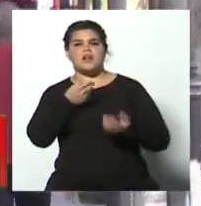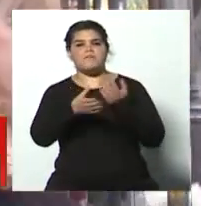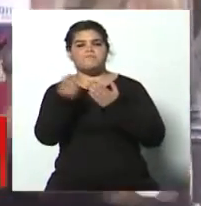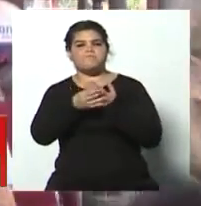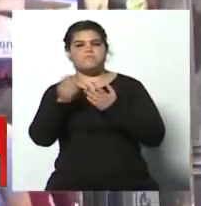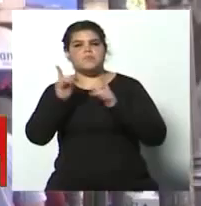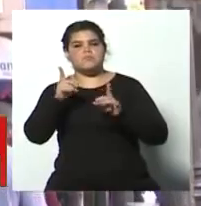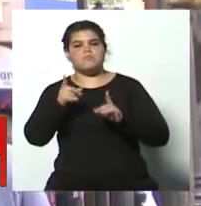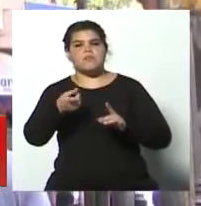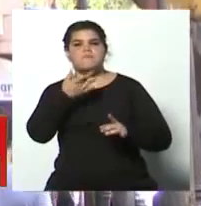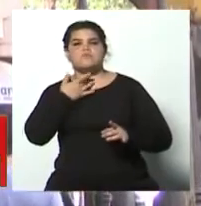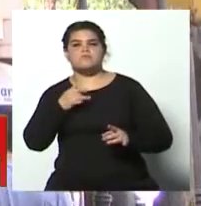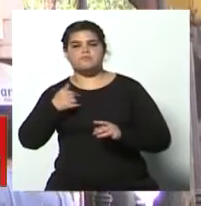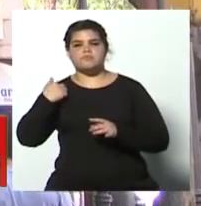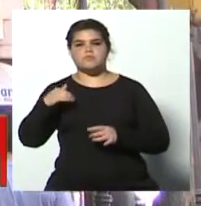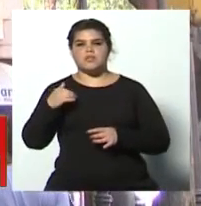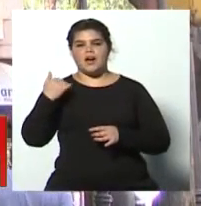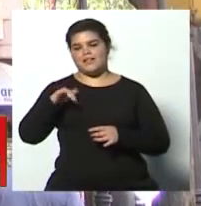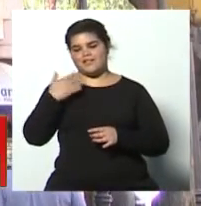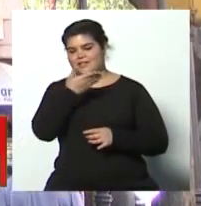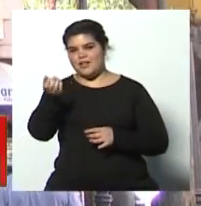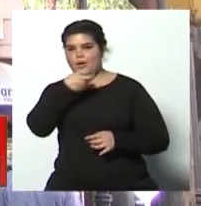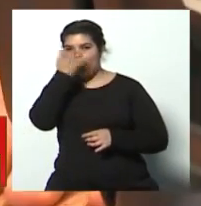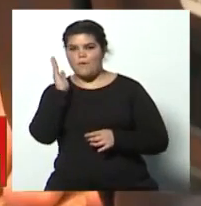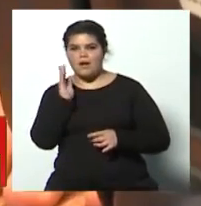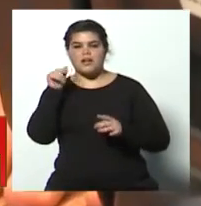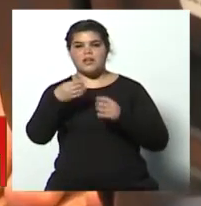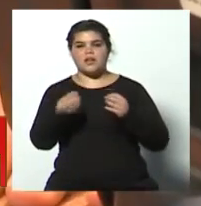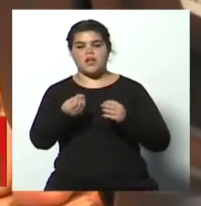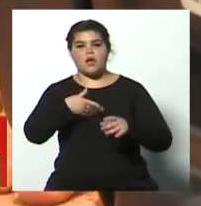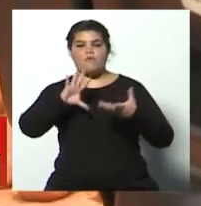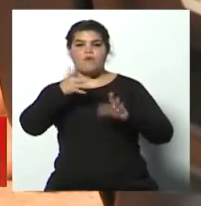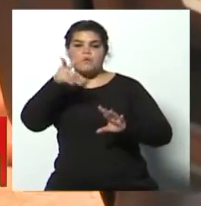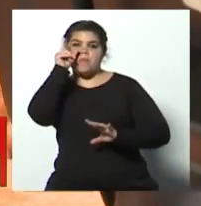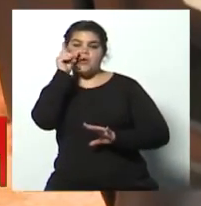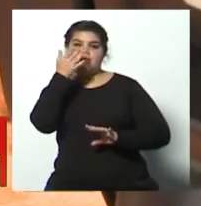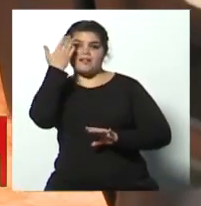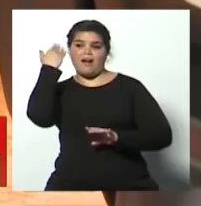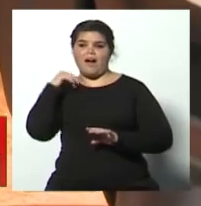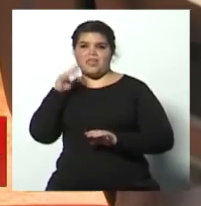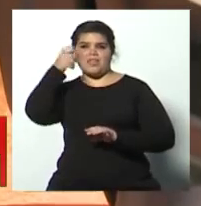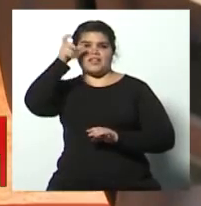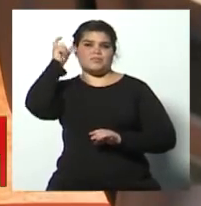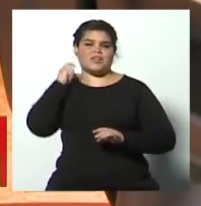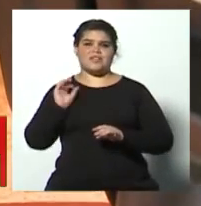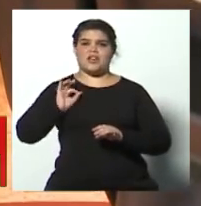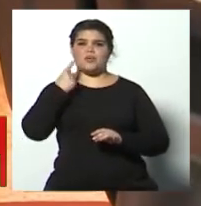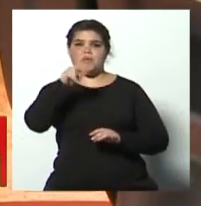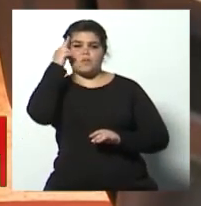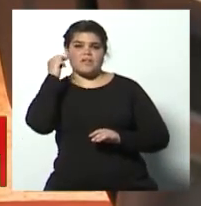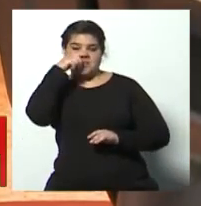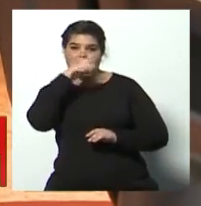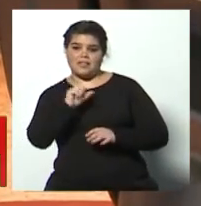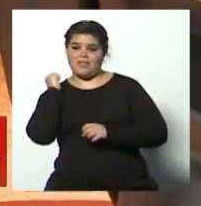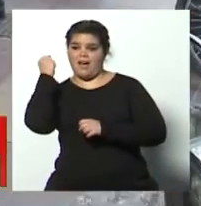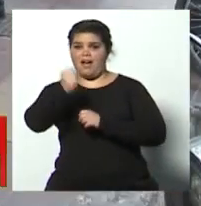los argentinos, que no es por nada, ¿no? Sino que son de políticas económicas que hemos venido sufriendo de los años 70 a volcarnos